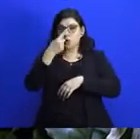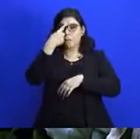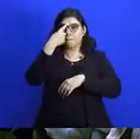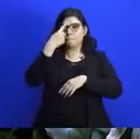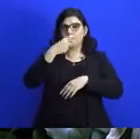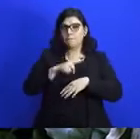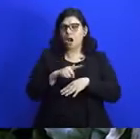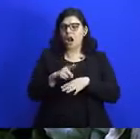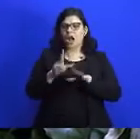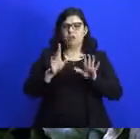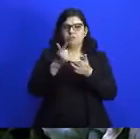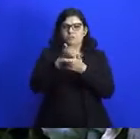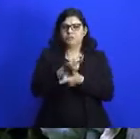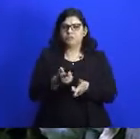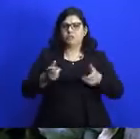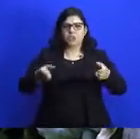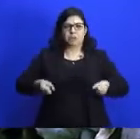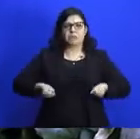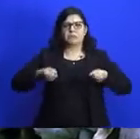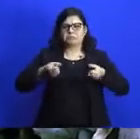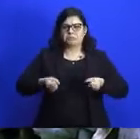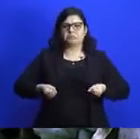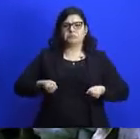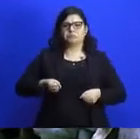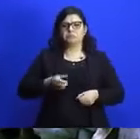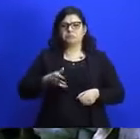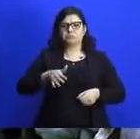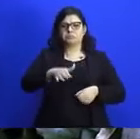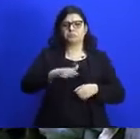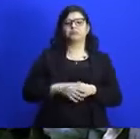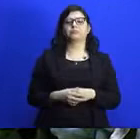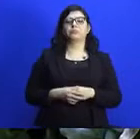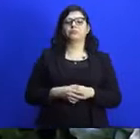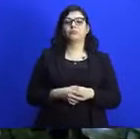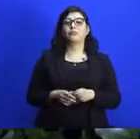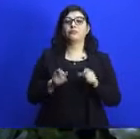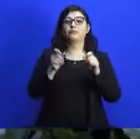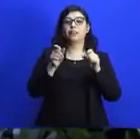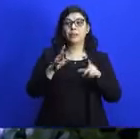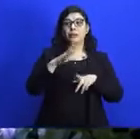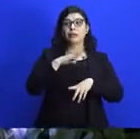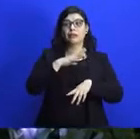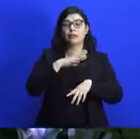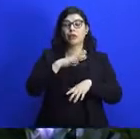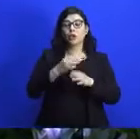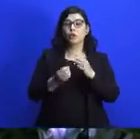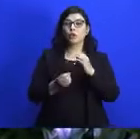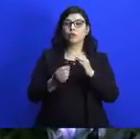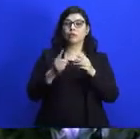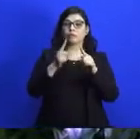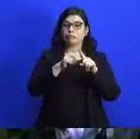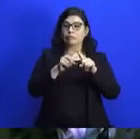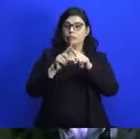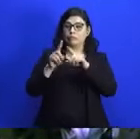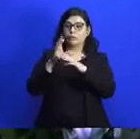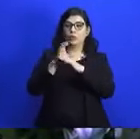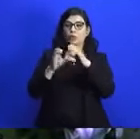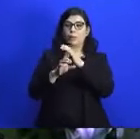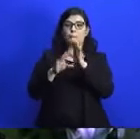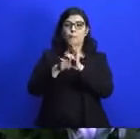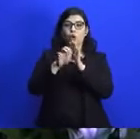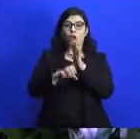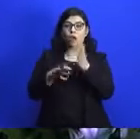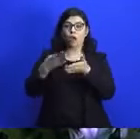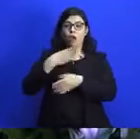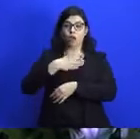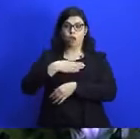que puede circular una silla de ruedas. Implementamos también elementos en los baños como la